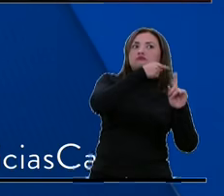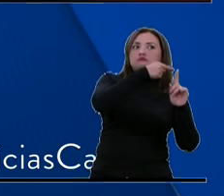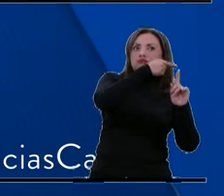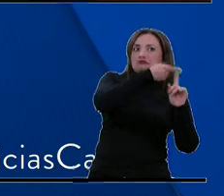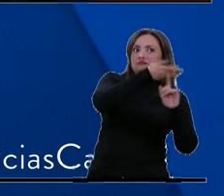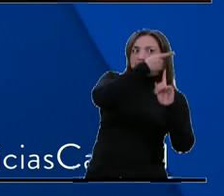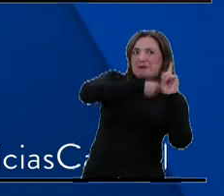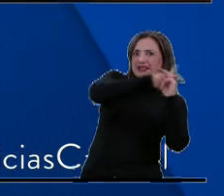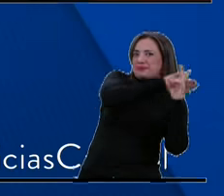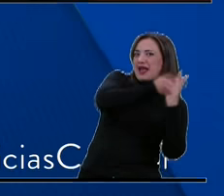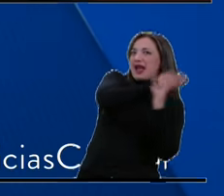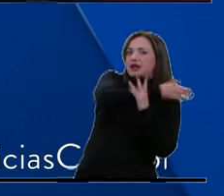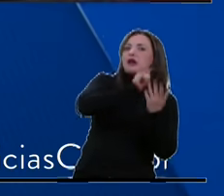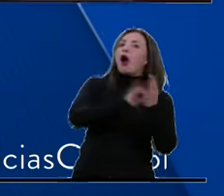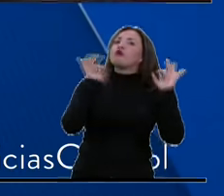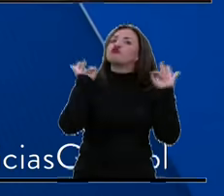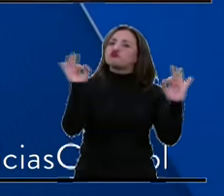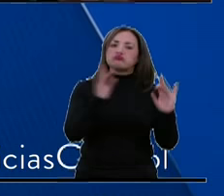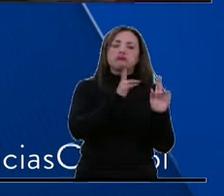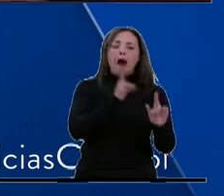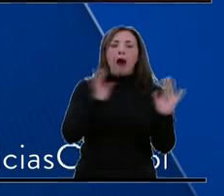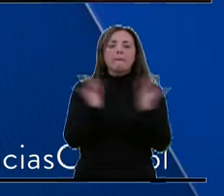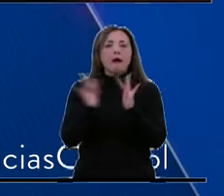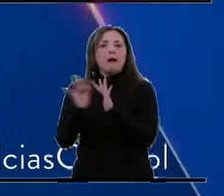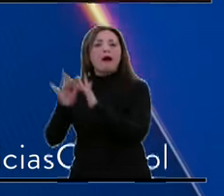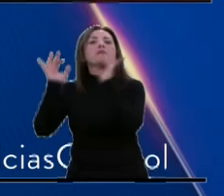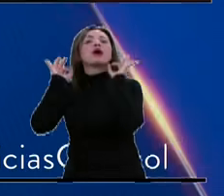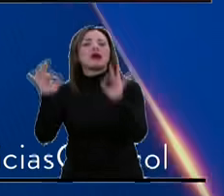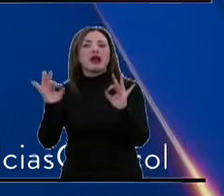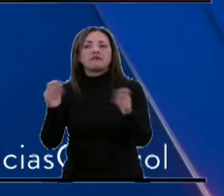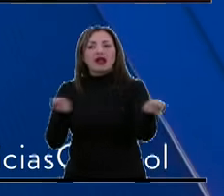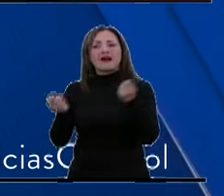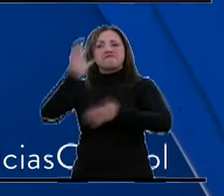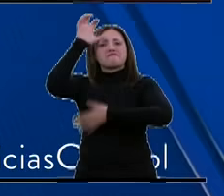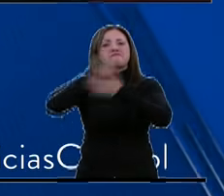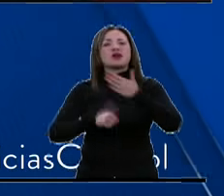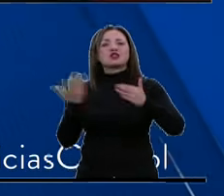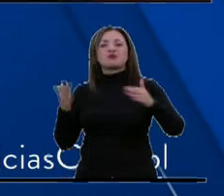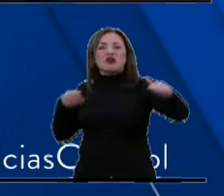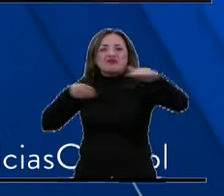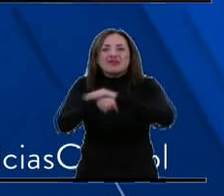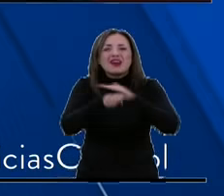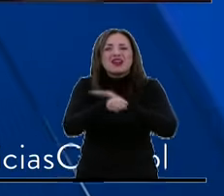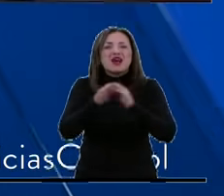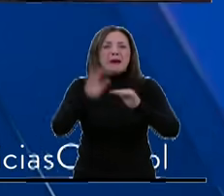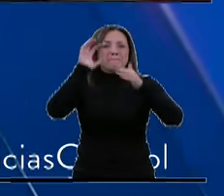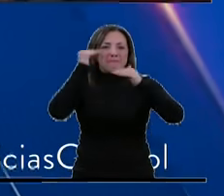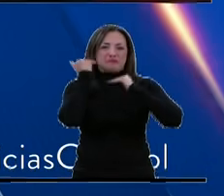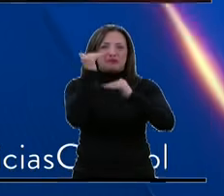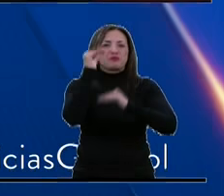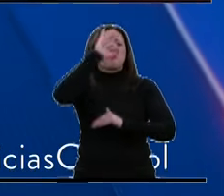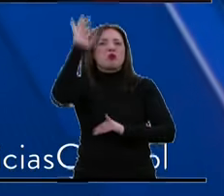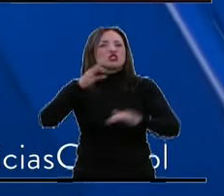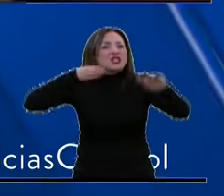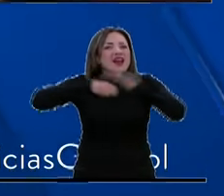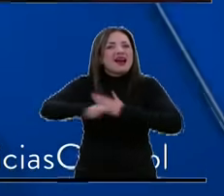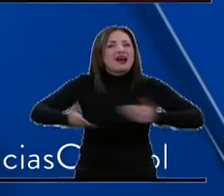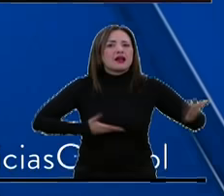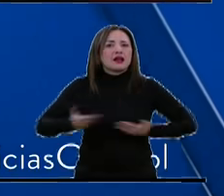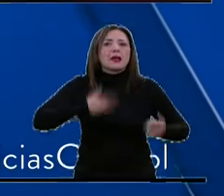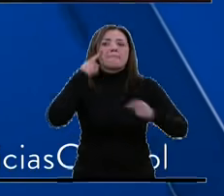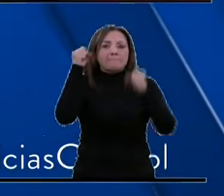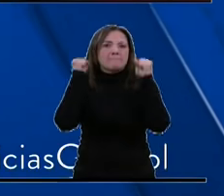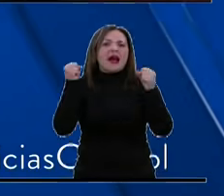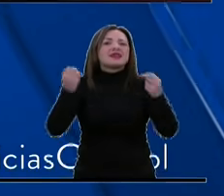permitía no sólo reducir el aforo en establecimientos de comercio especialmente en centros comerciales que han estado bastante